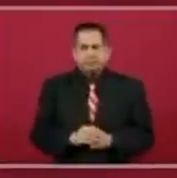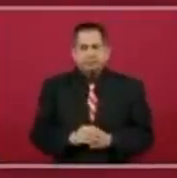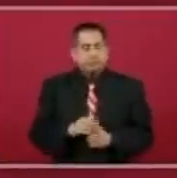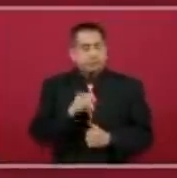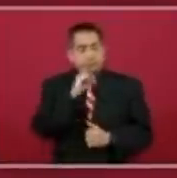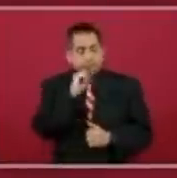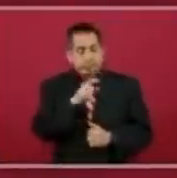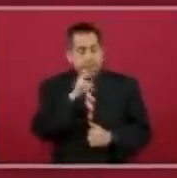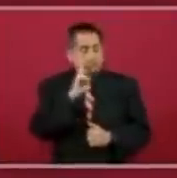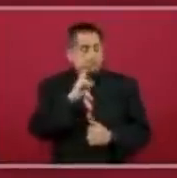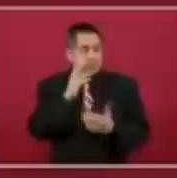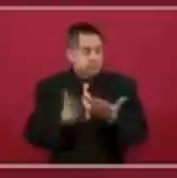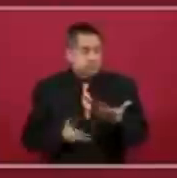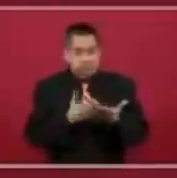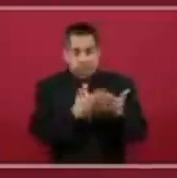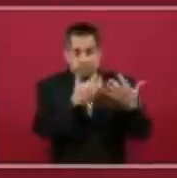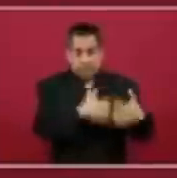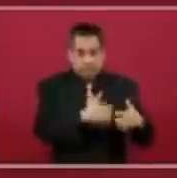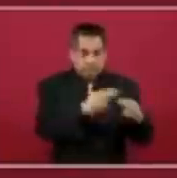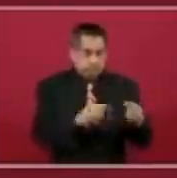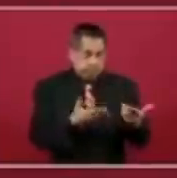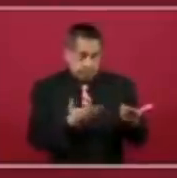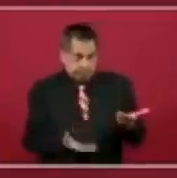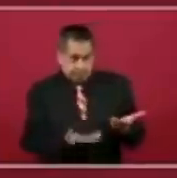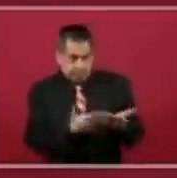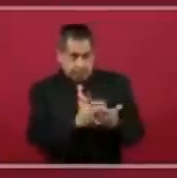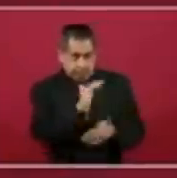incluso a plantearlo a la empresa